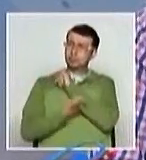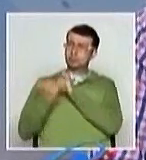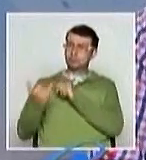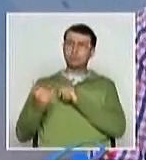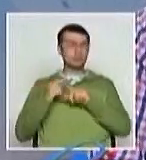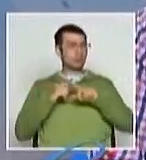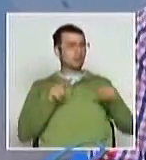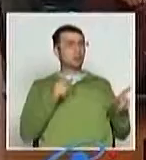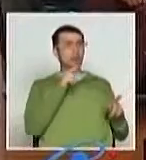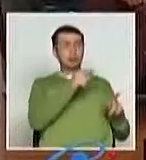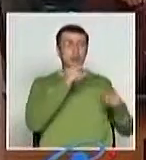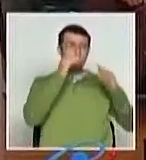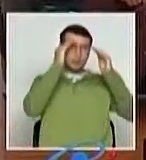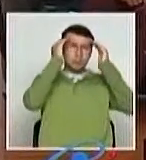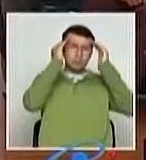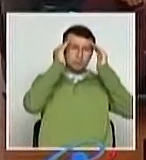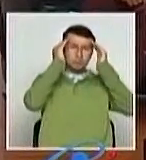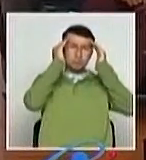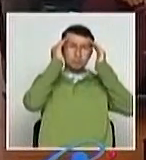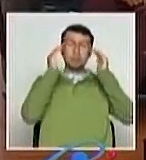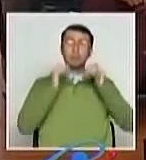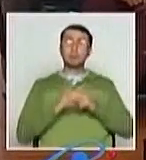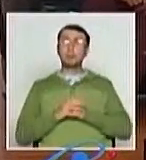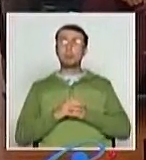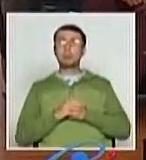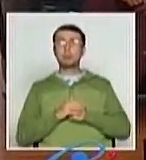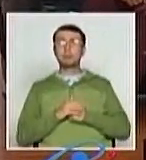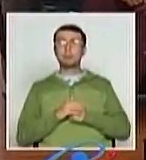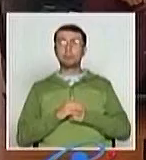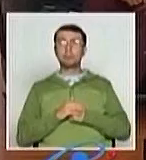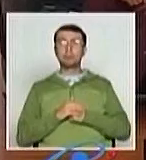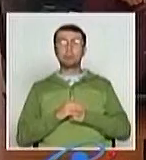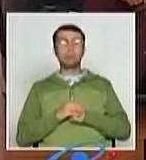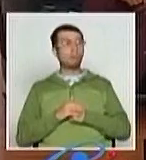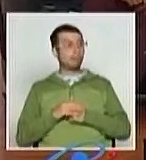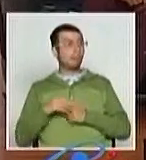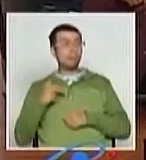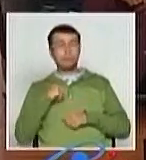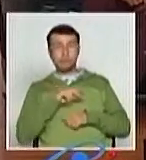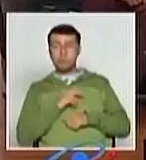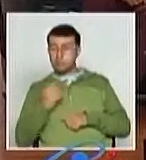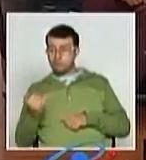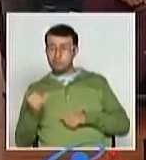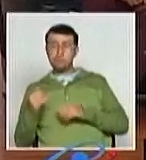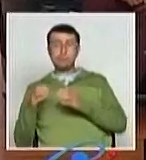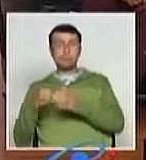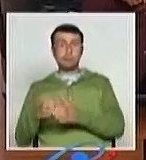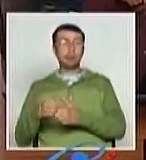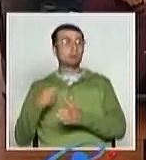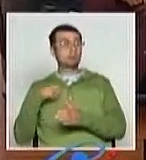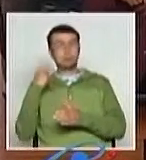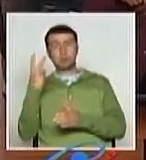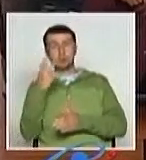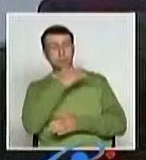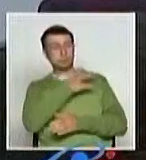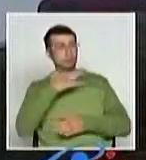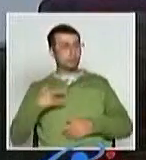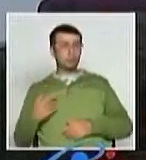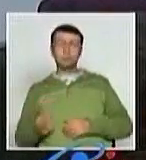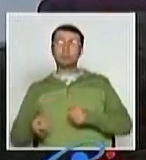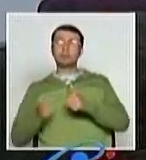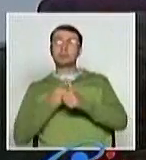psiquiatría muy bien Doctor Rojas nosotros manejamos en el parque médico dos terapias una de ellas se